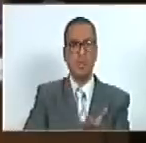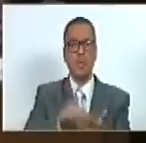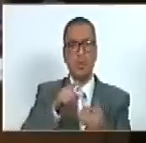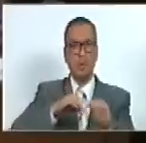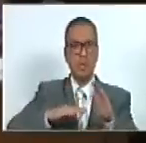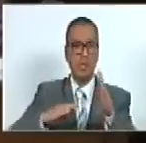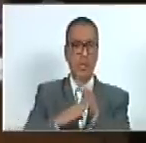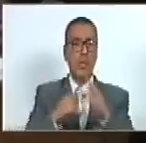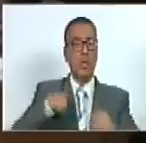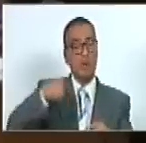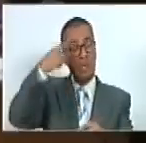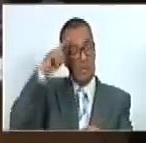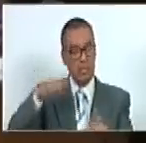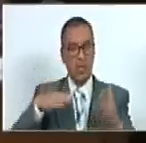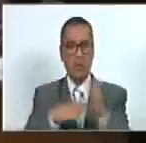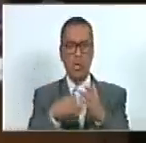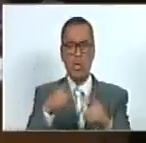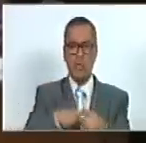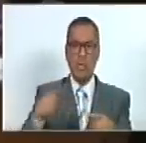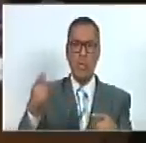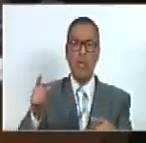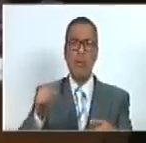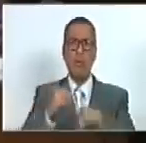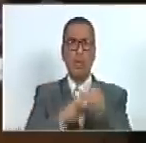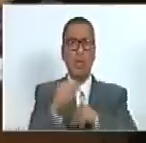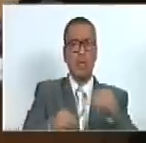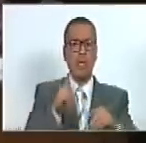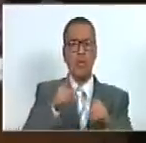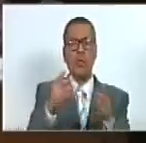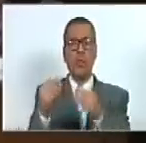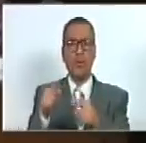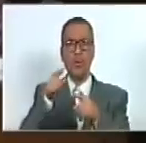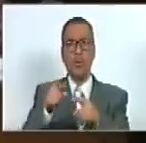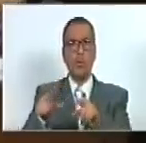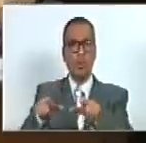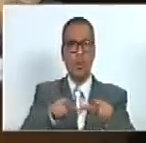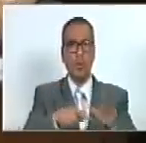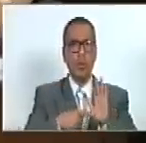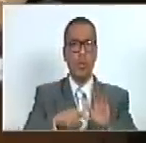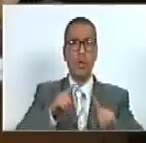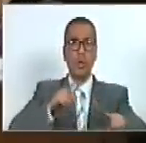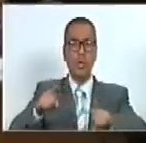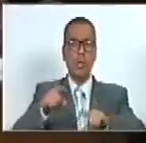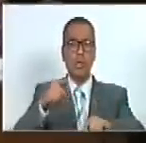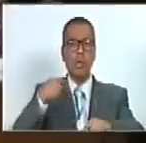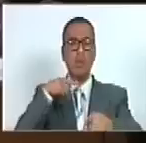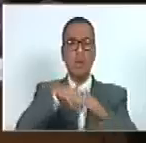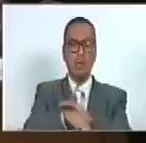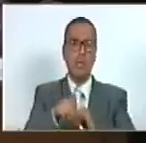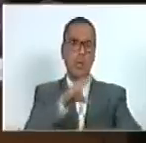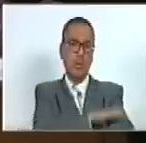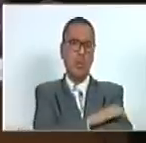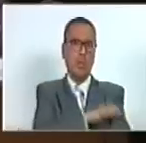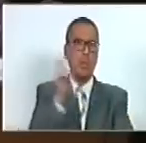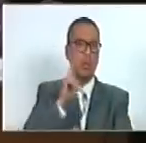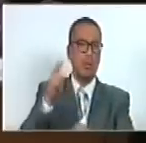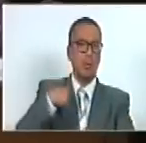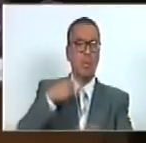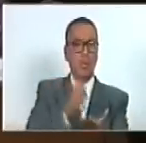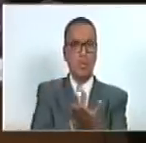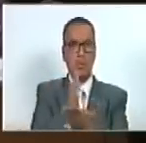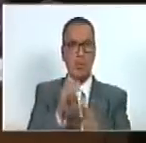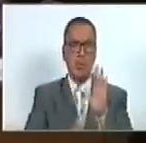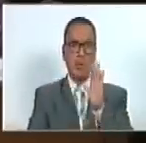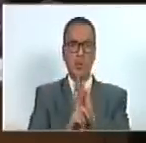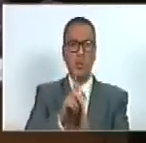y a pesar de las sanciones criminales estimuladas por muchos de los señores que militan en la oposición venezolana, es que ha seguido